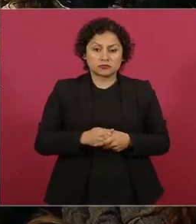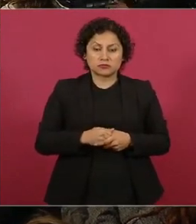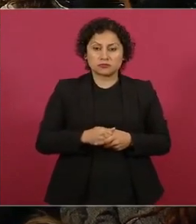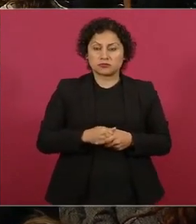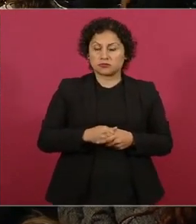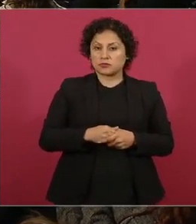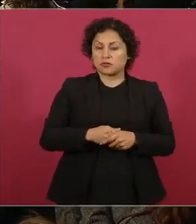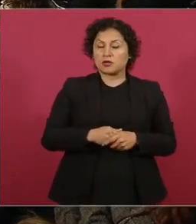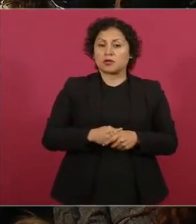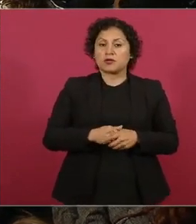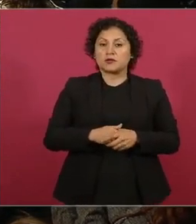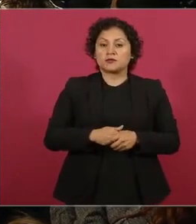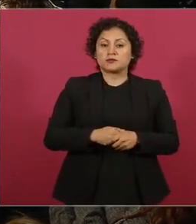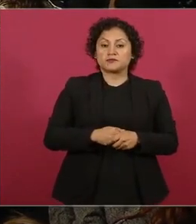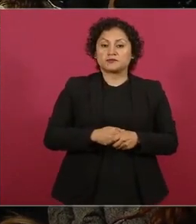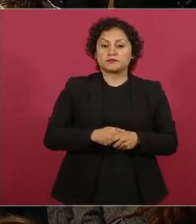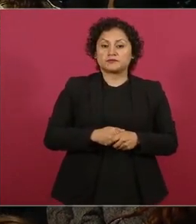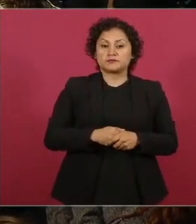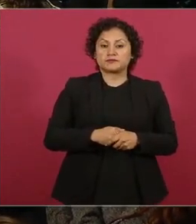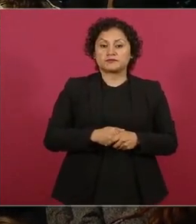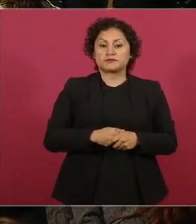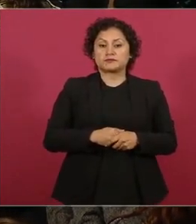un espacio muy